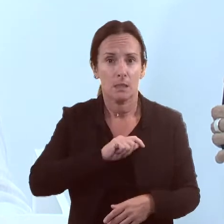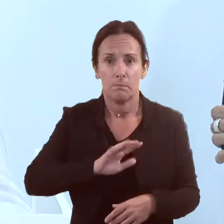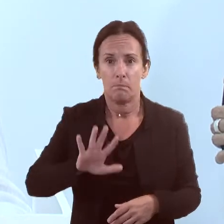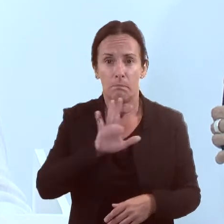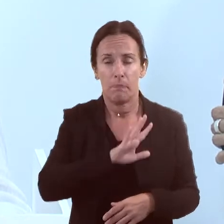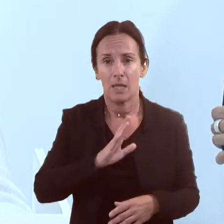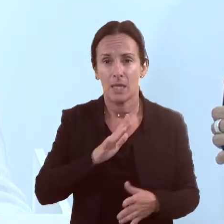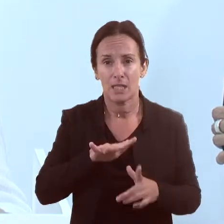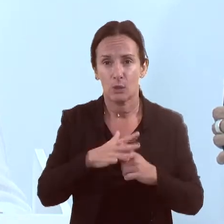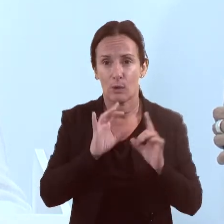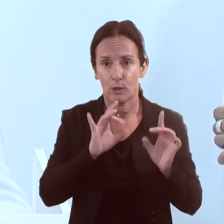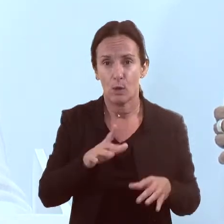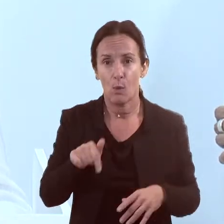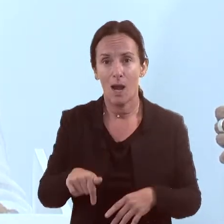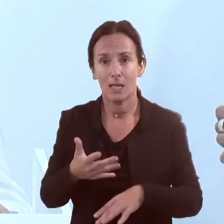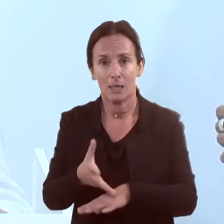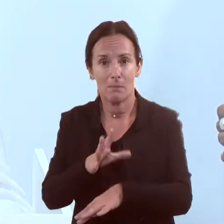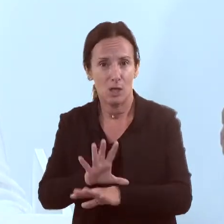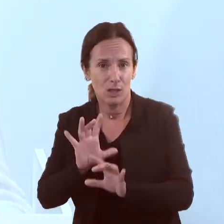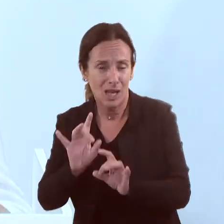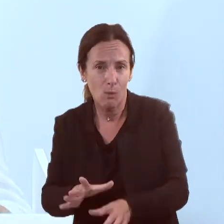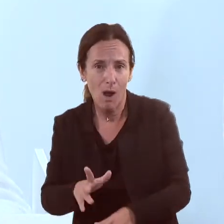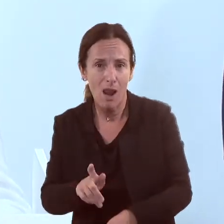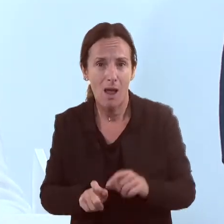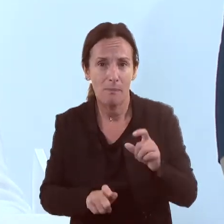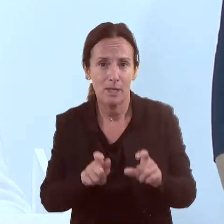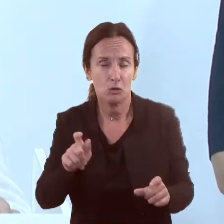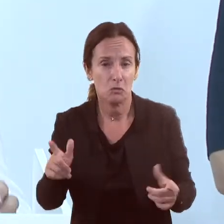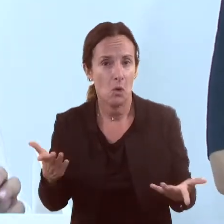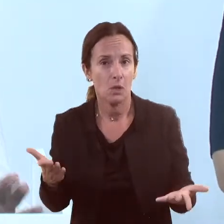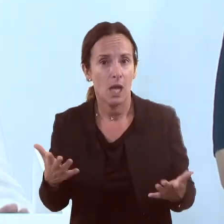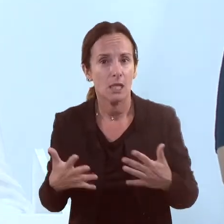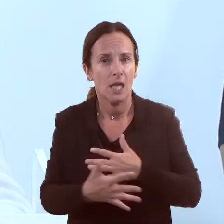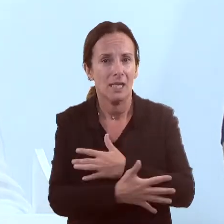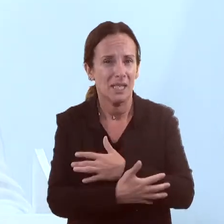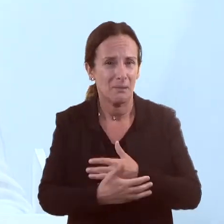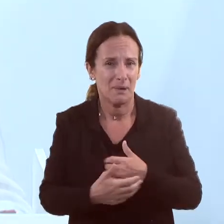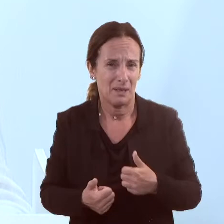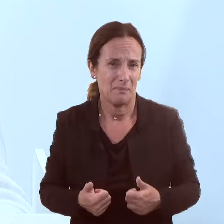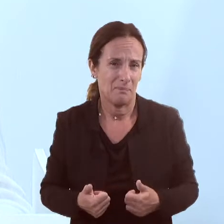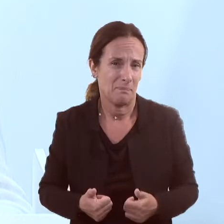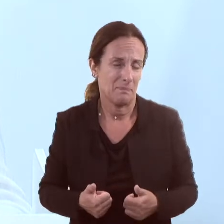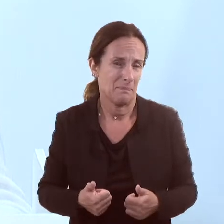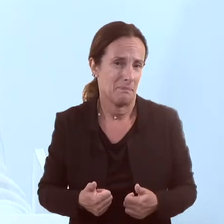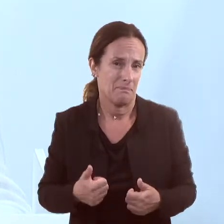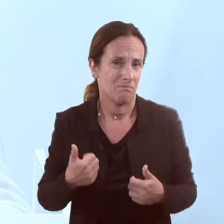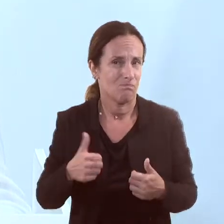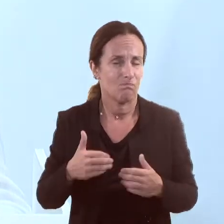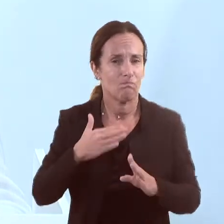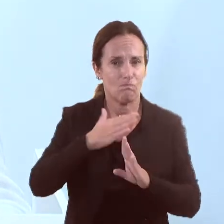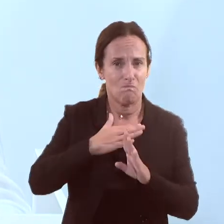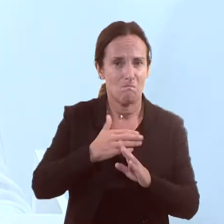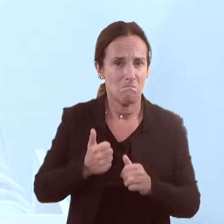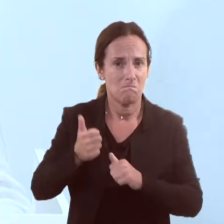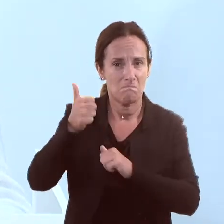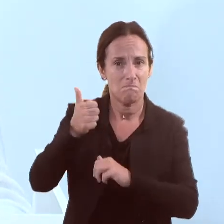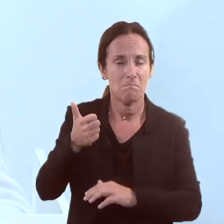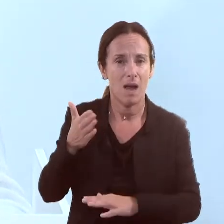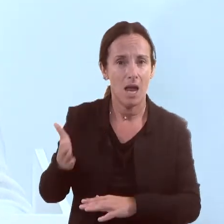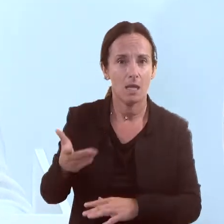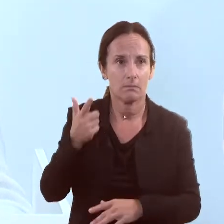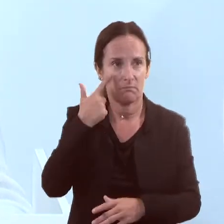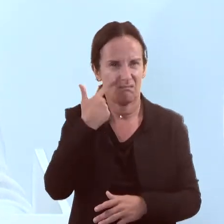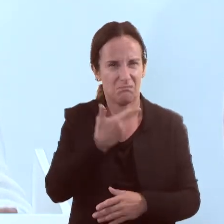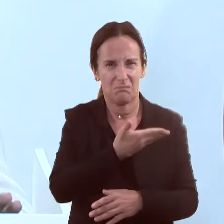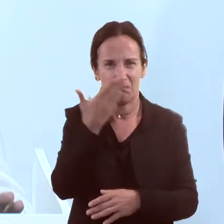también atraviesa Mallorca. Que personas que tienen un mayor nivel de pobreza y teniendo en cuenta también cómo es el mercado de vivienda, por desgracia, y la